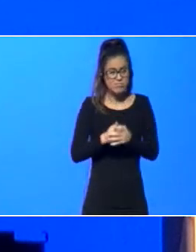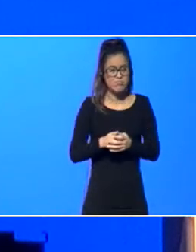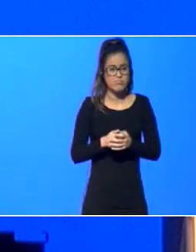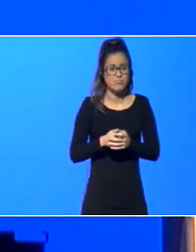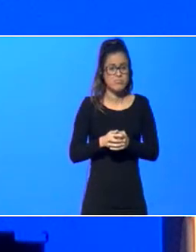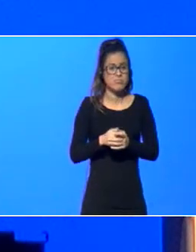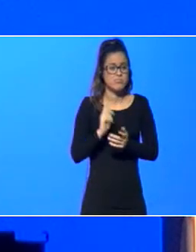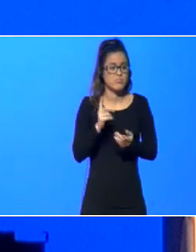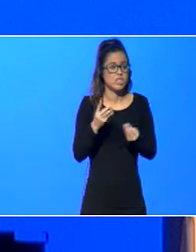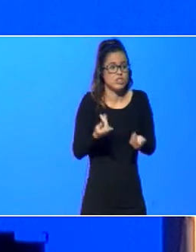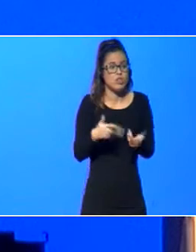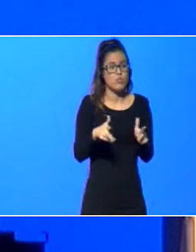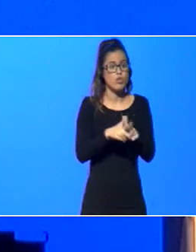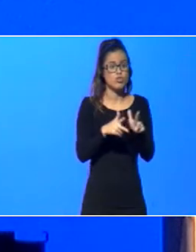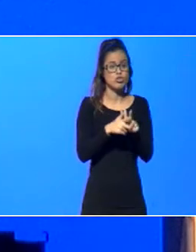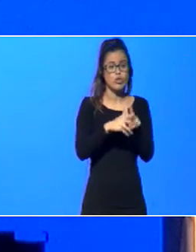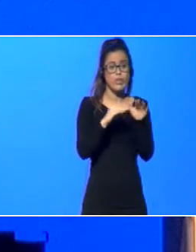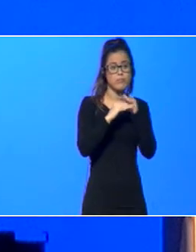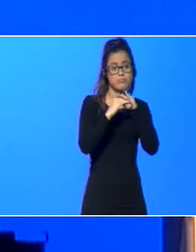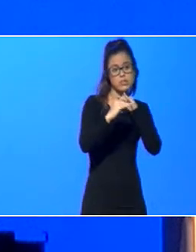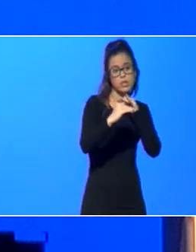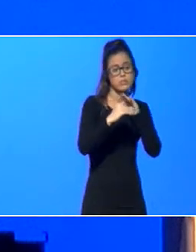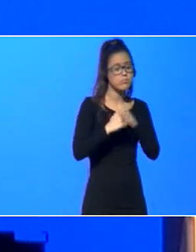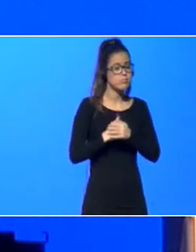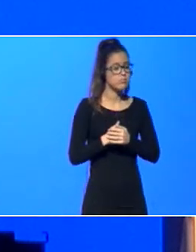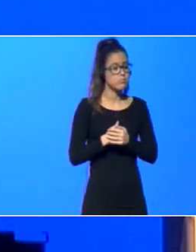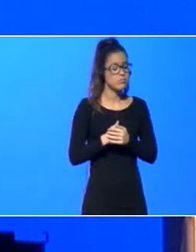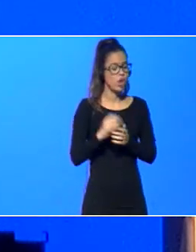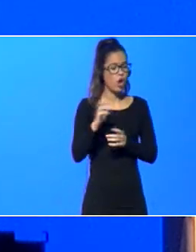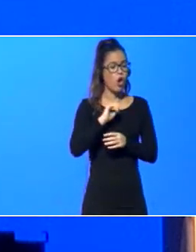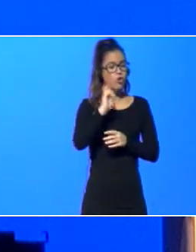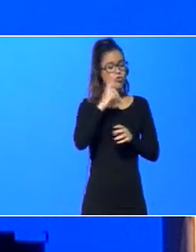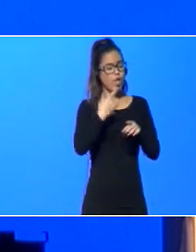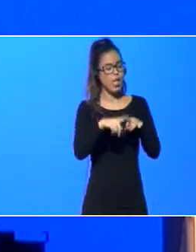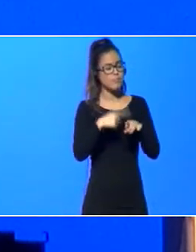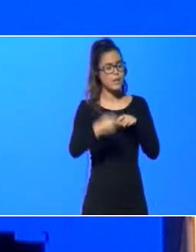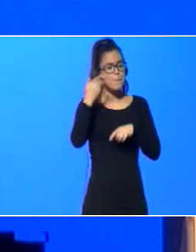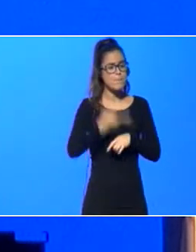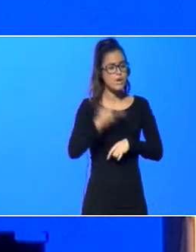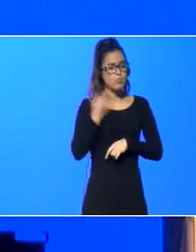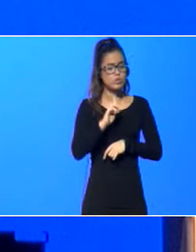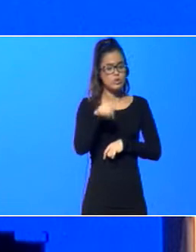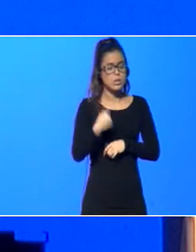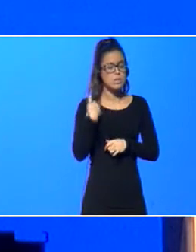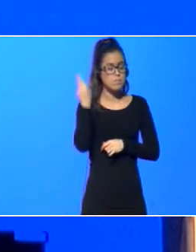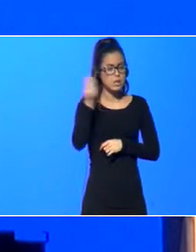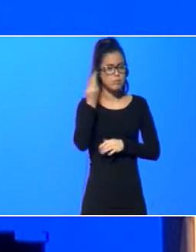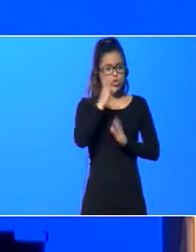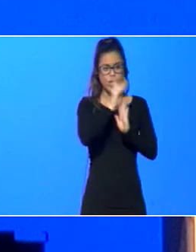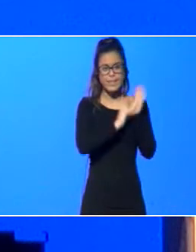la hegemonía social. Otro elemento que es muy importante, que no está bien logrado, pienso yo, en los decretos, es